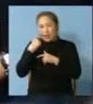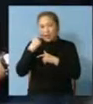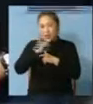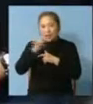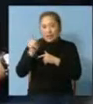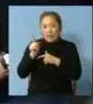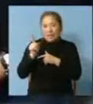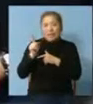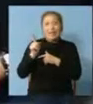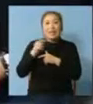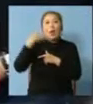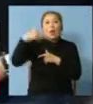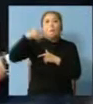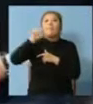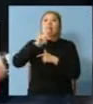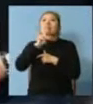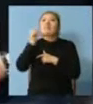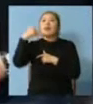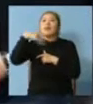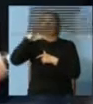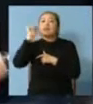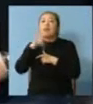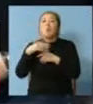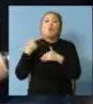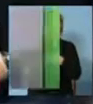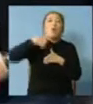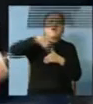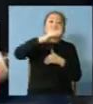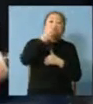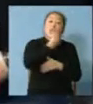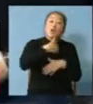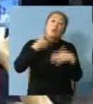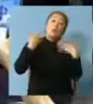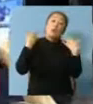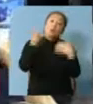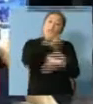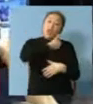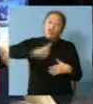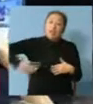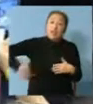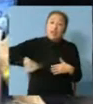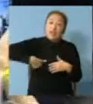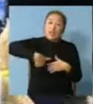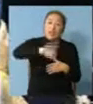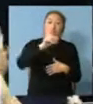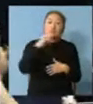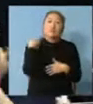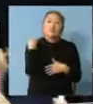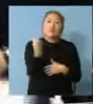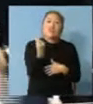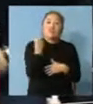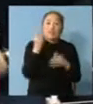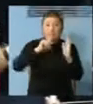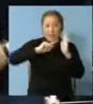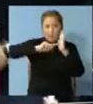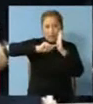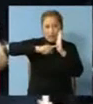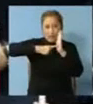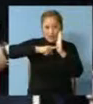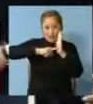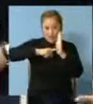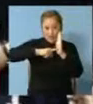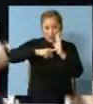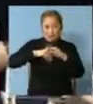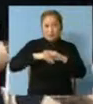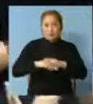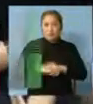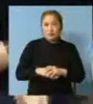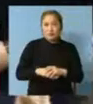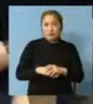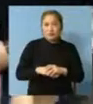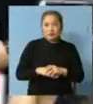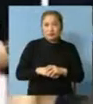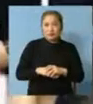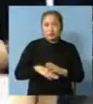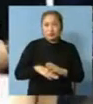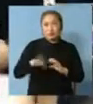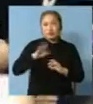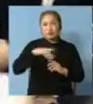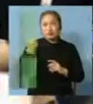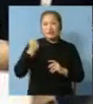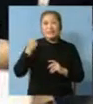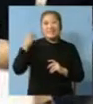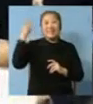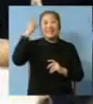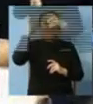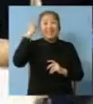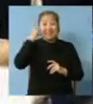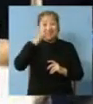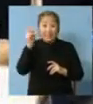intendenta de La Matanza, para ser posibles gobernadores de la provincia de Buenos Aires. En el caso de